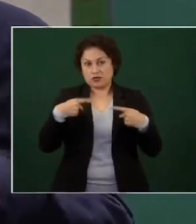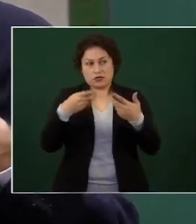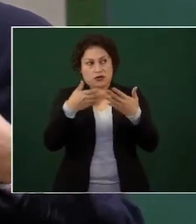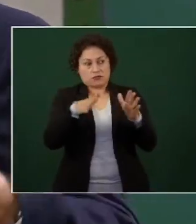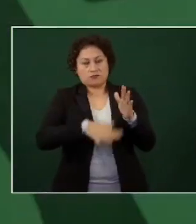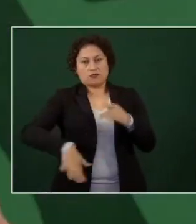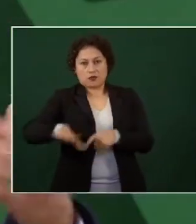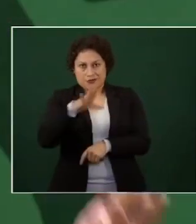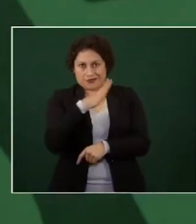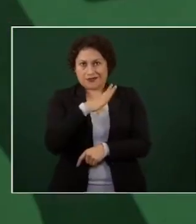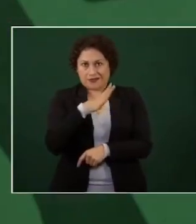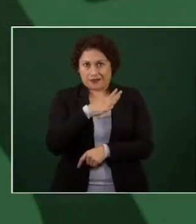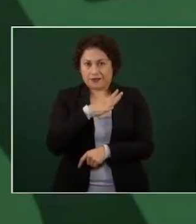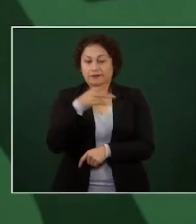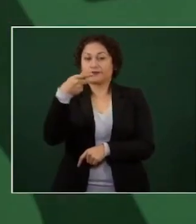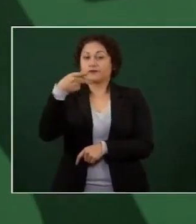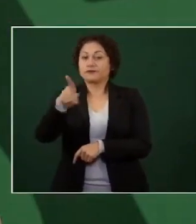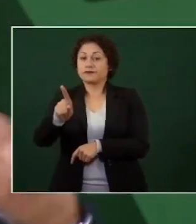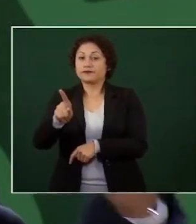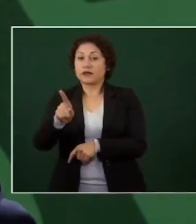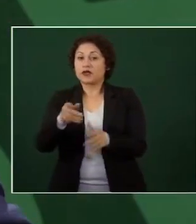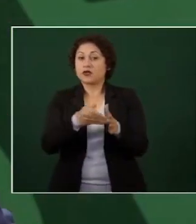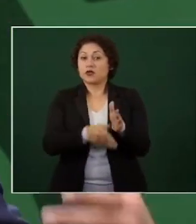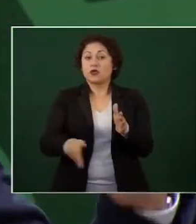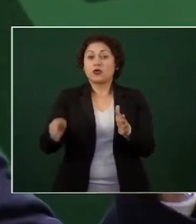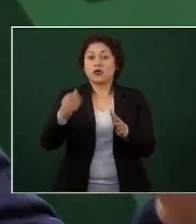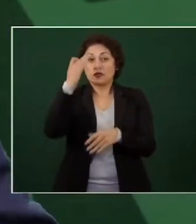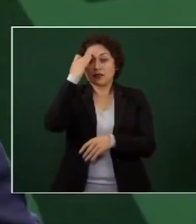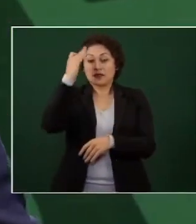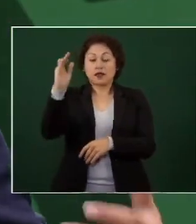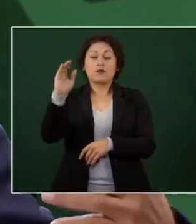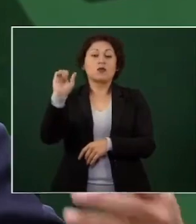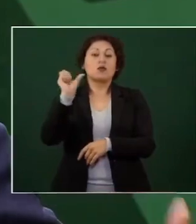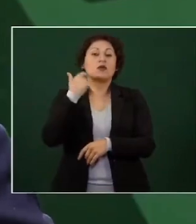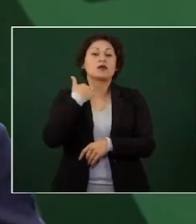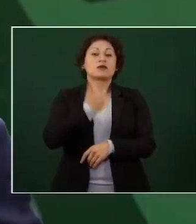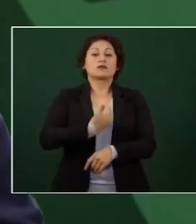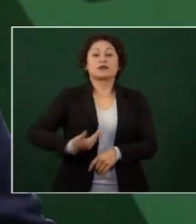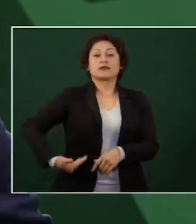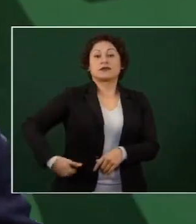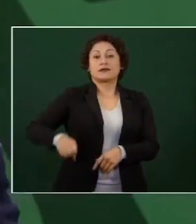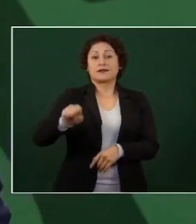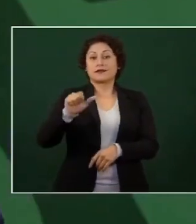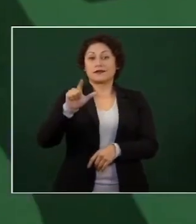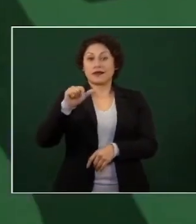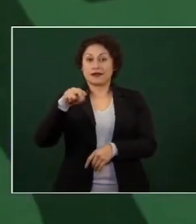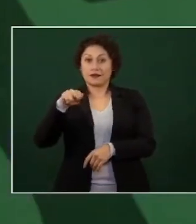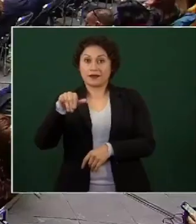Entonces, desde Salinas empiezan a